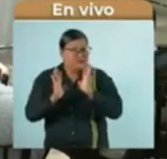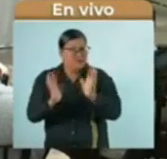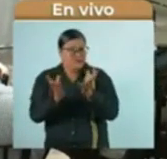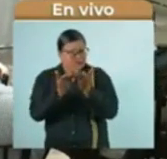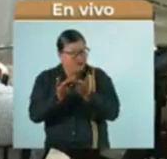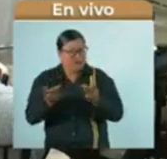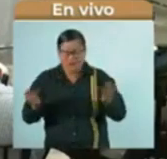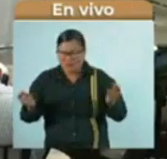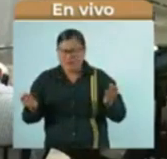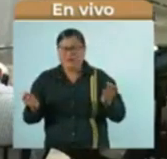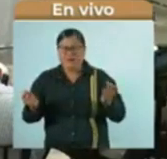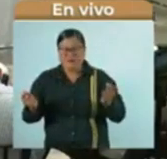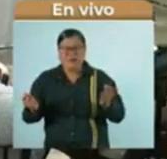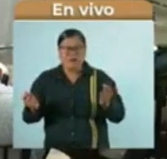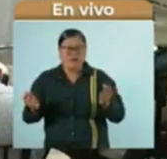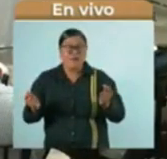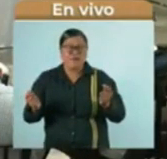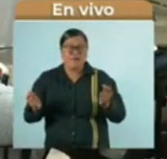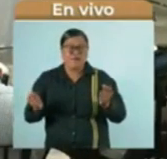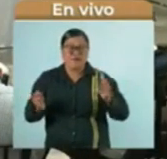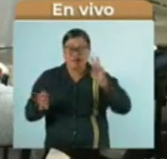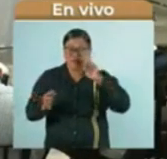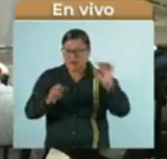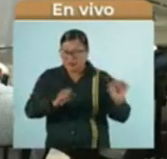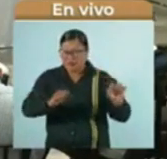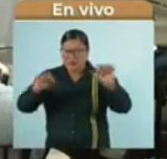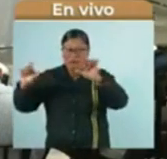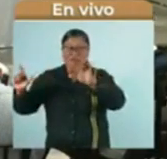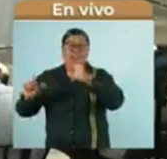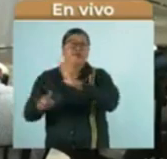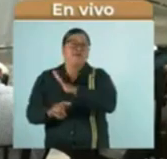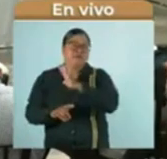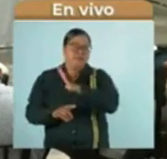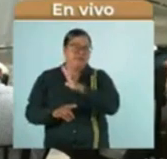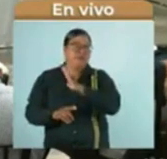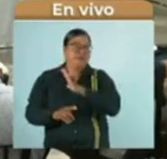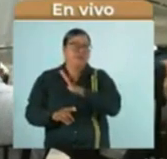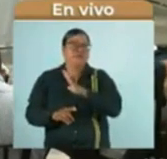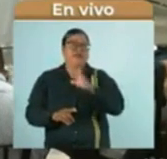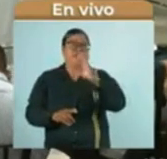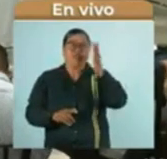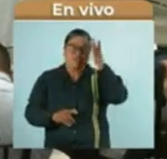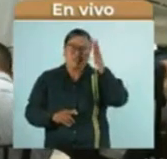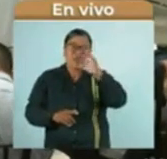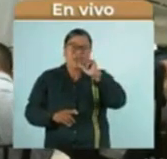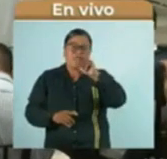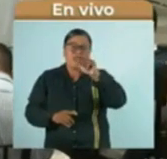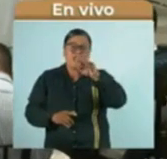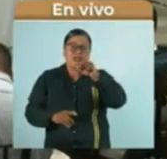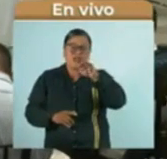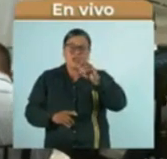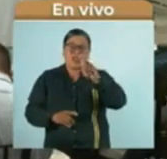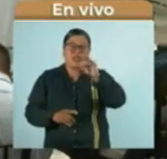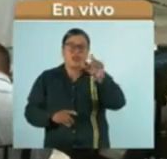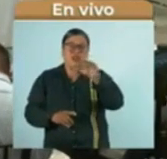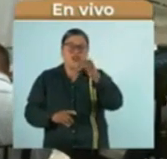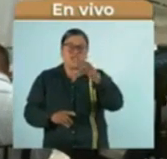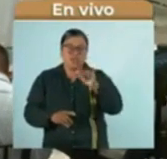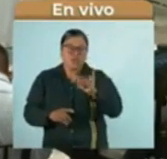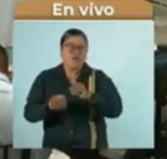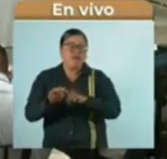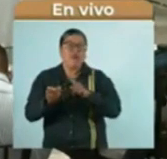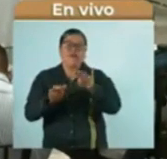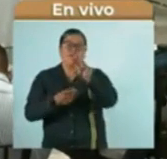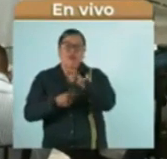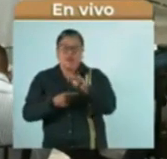resueltos los van a ver ustedes en la pantalla tenemos a Santa Catarina licha con San Francisco coatlán elegido de